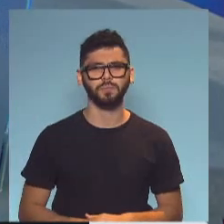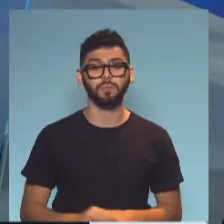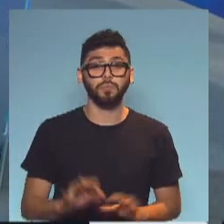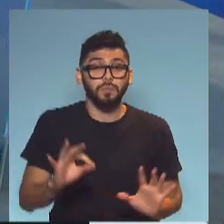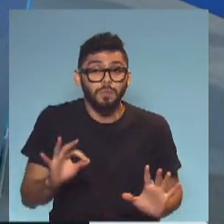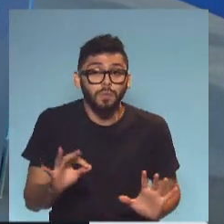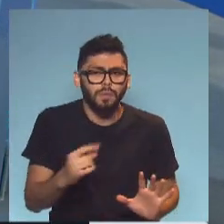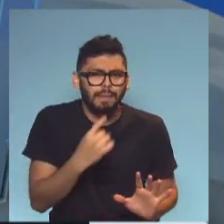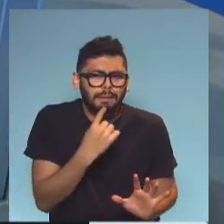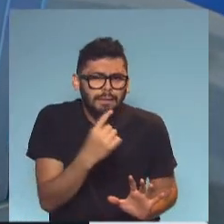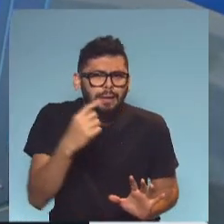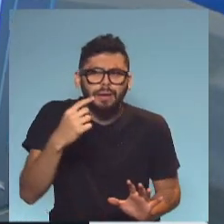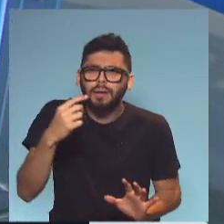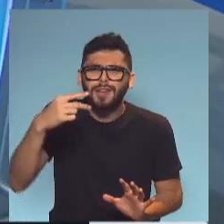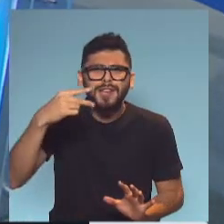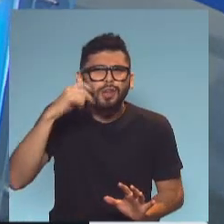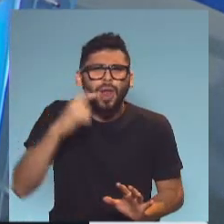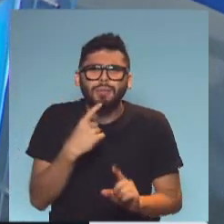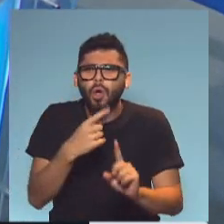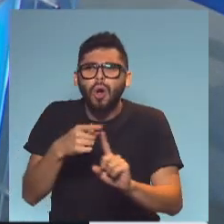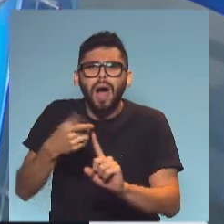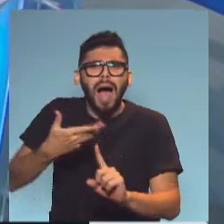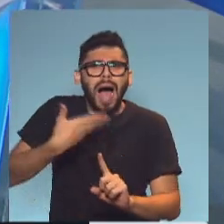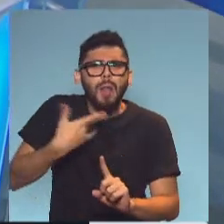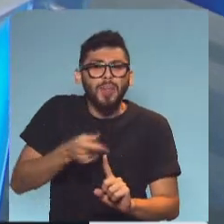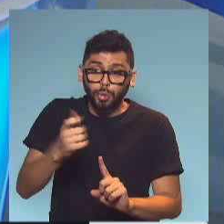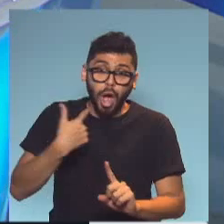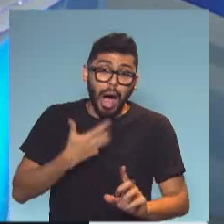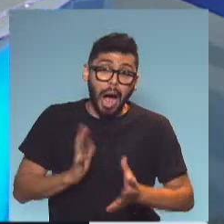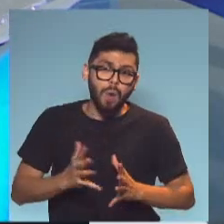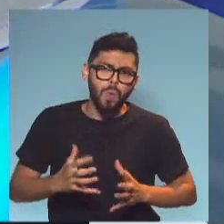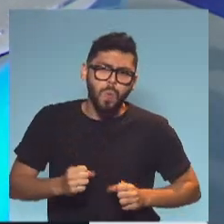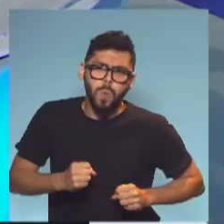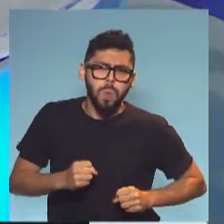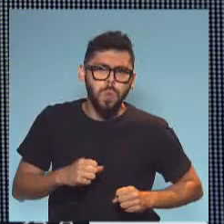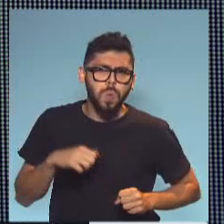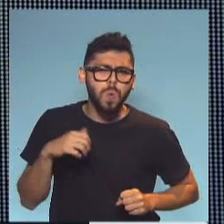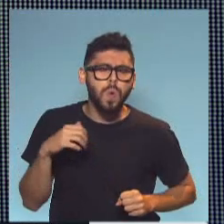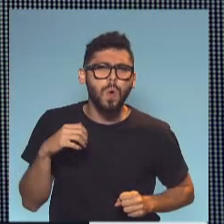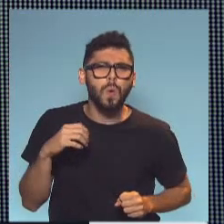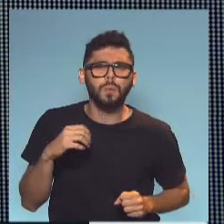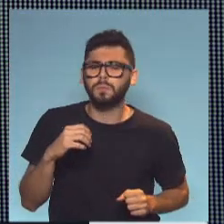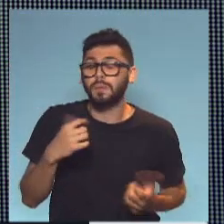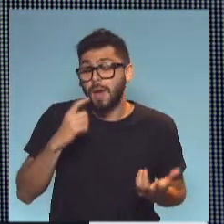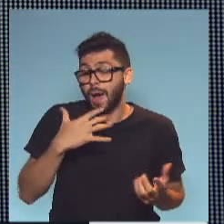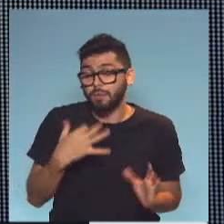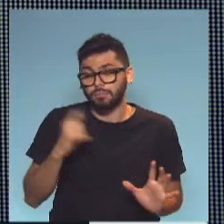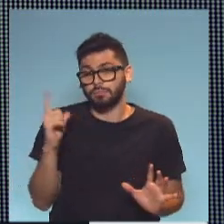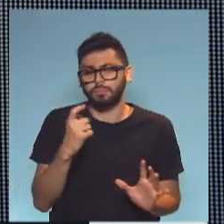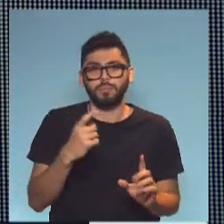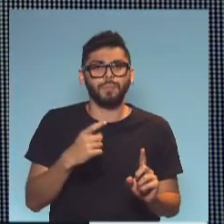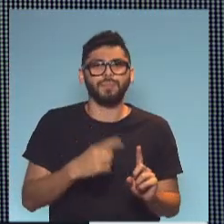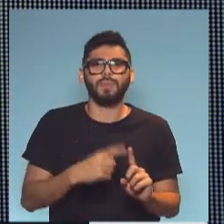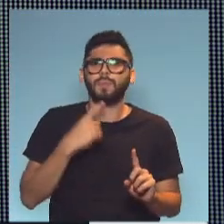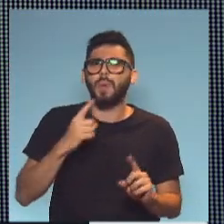Nicolás de quién está hablando el presidente de la Nación, porque subió el tono. Verdaderamente sorprende que alguien haya creído. Una cosa es creer que otro tipo